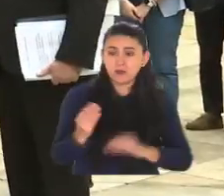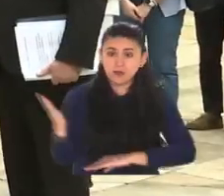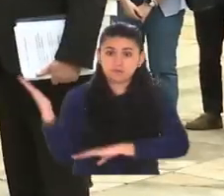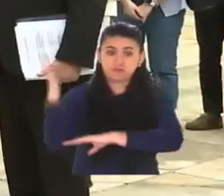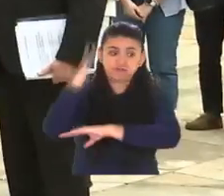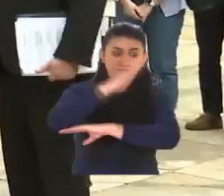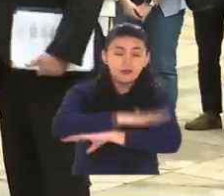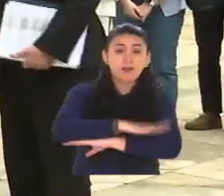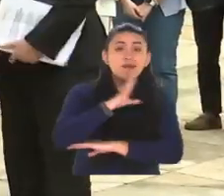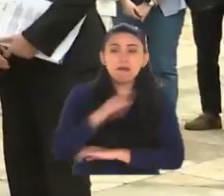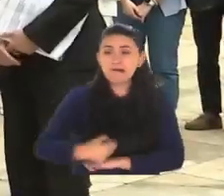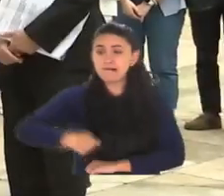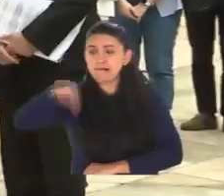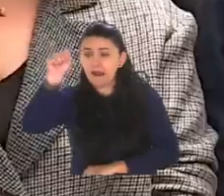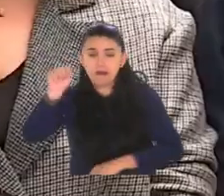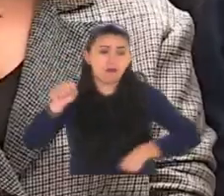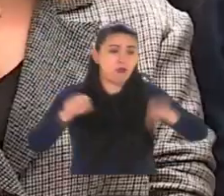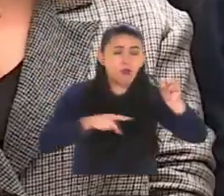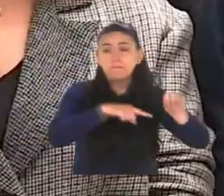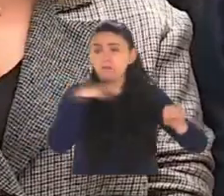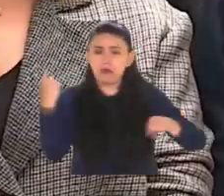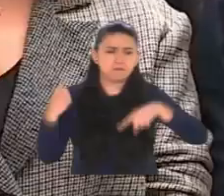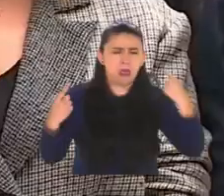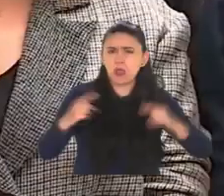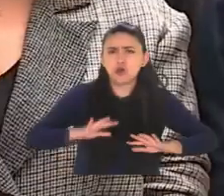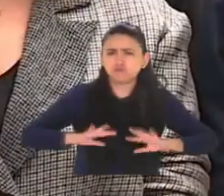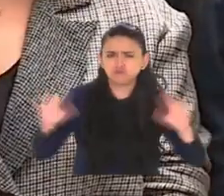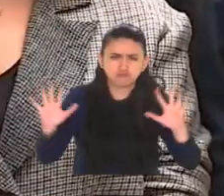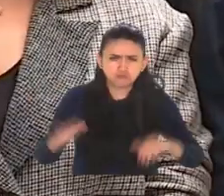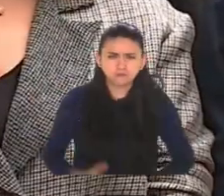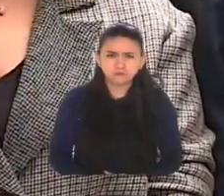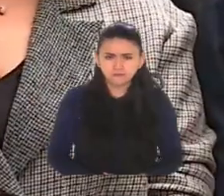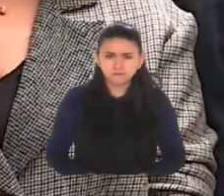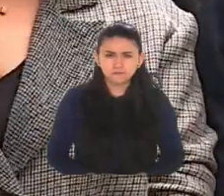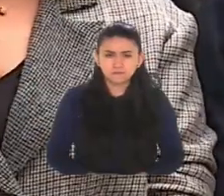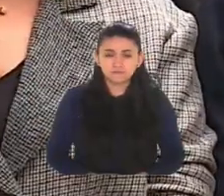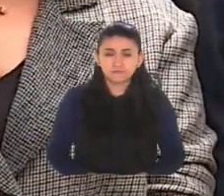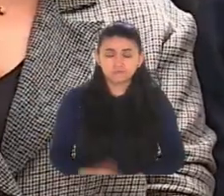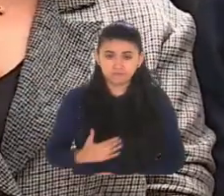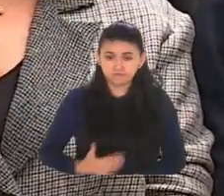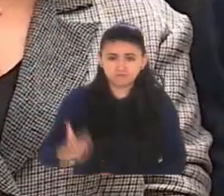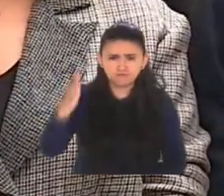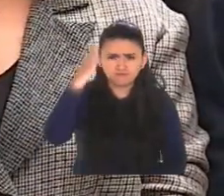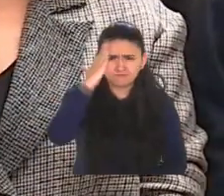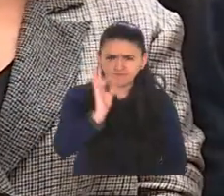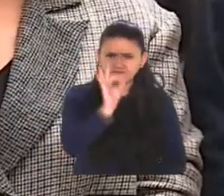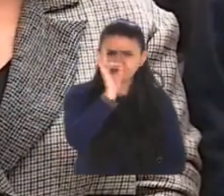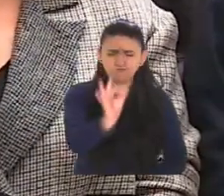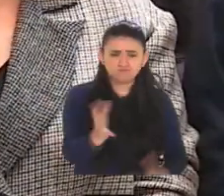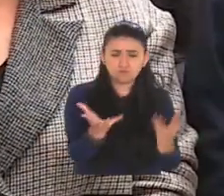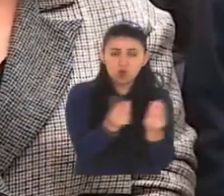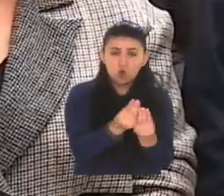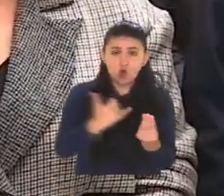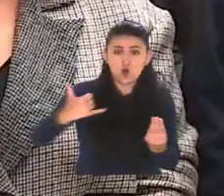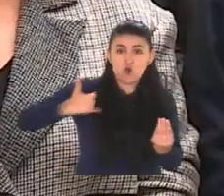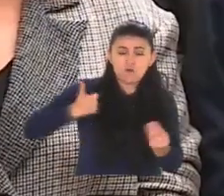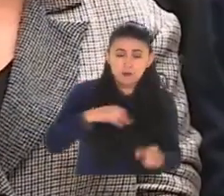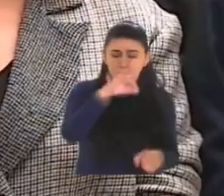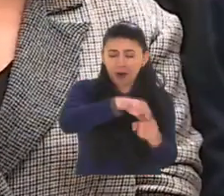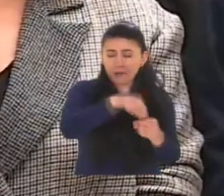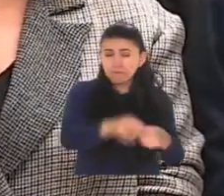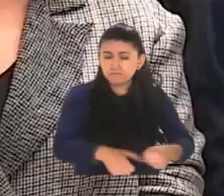habrá vencedor ni vencidos tengo la certeza que los jóvenes que se elegirán el día de hoy